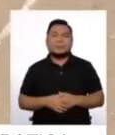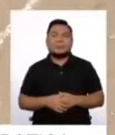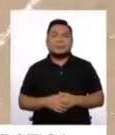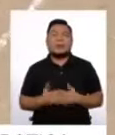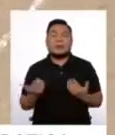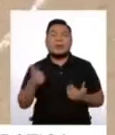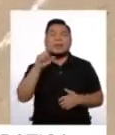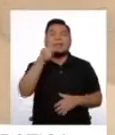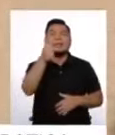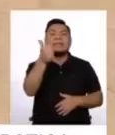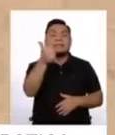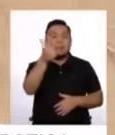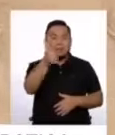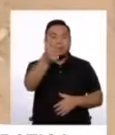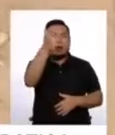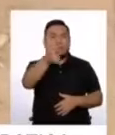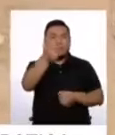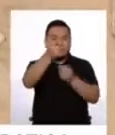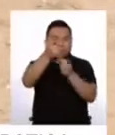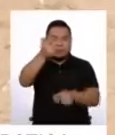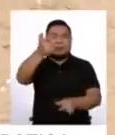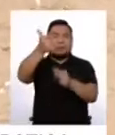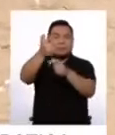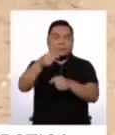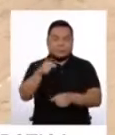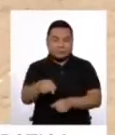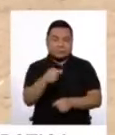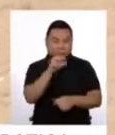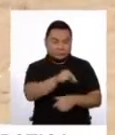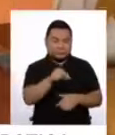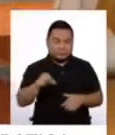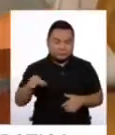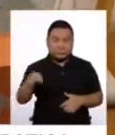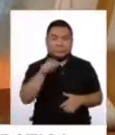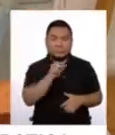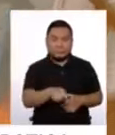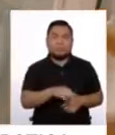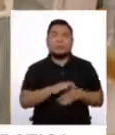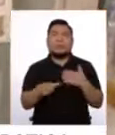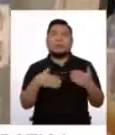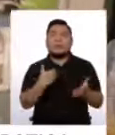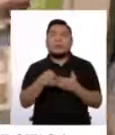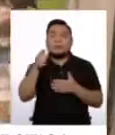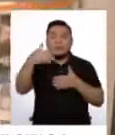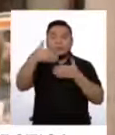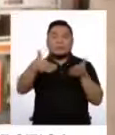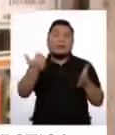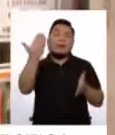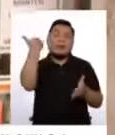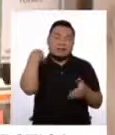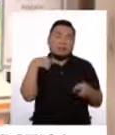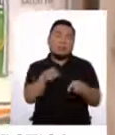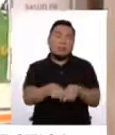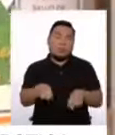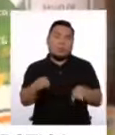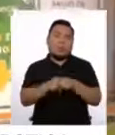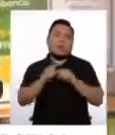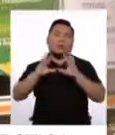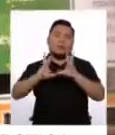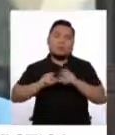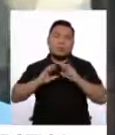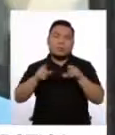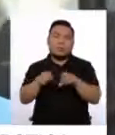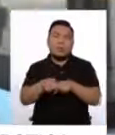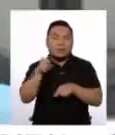Diez casquillos de bala quedaron en la puerta de la farmacia, la cual ha sido asaltada en reiteradas oportunidades según los